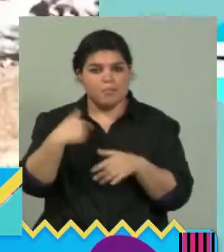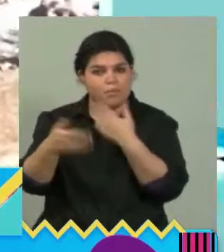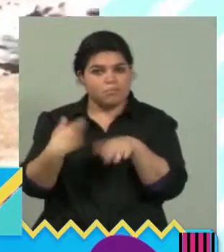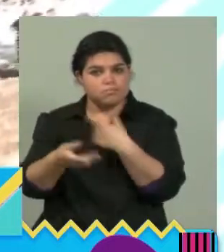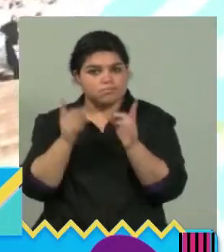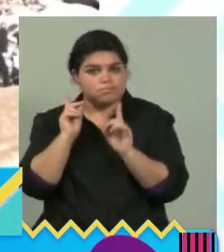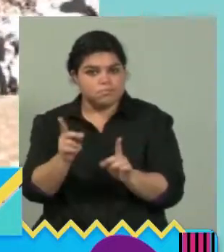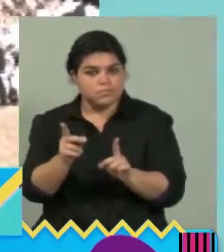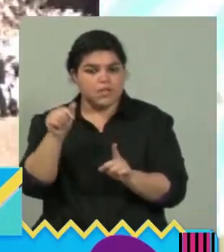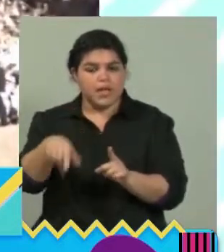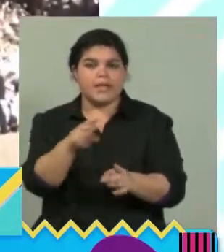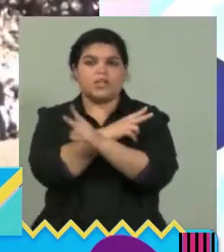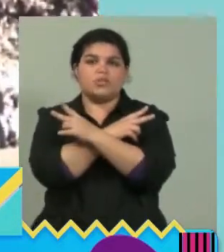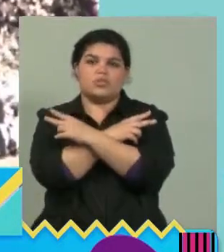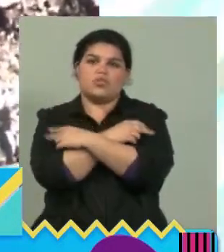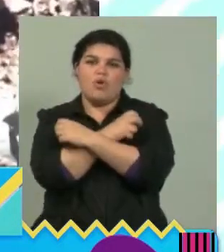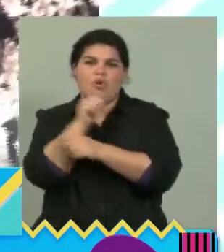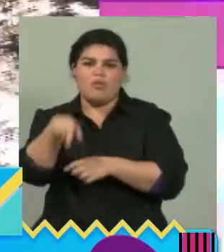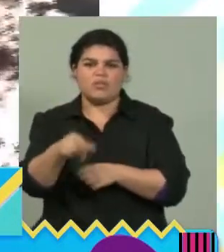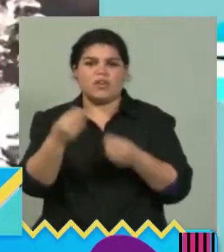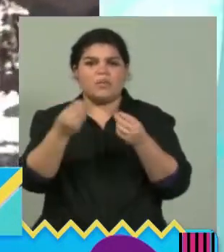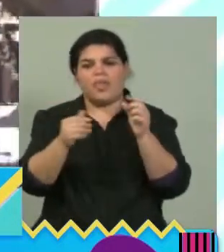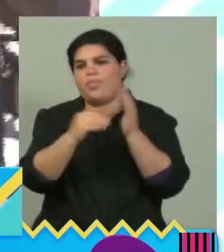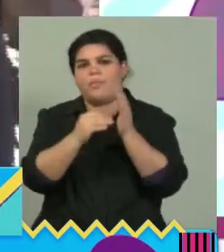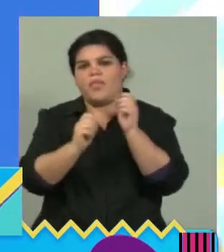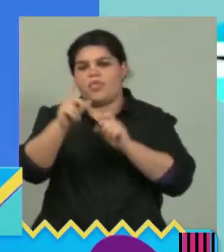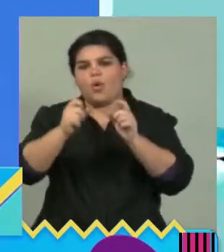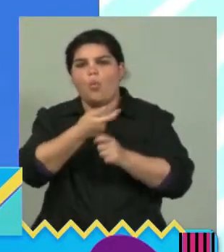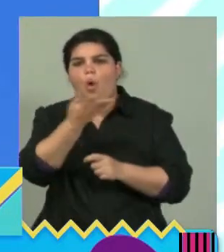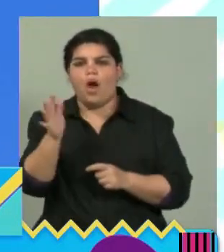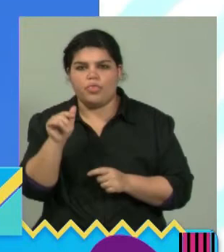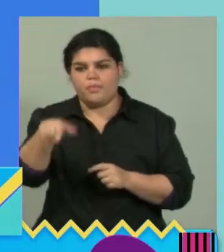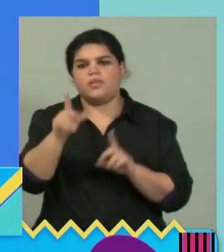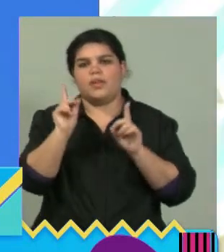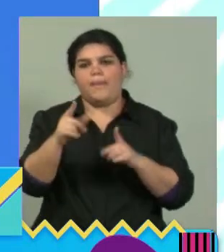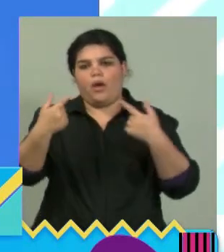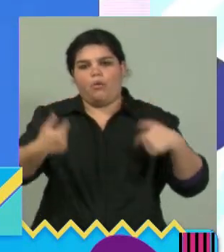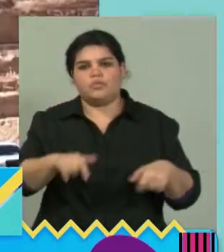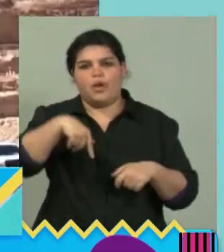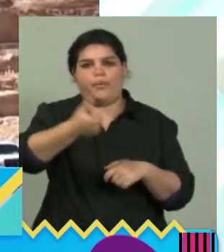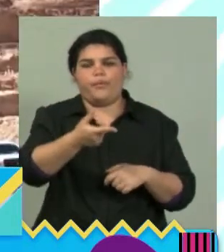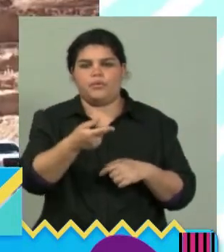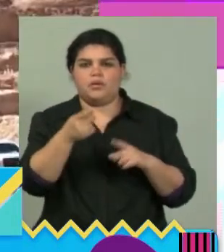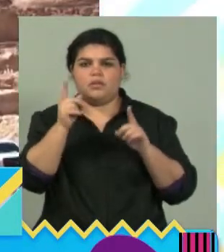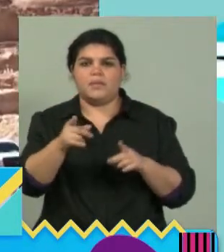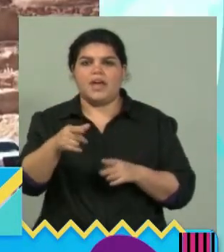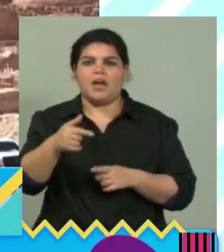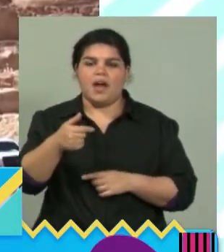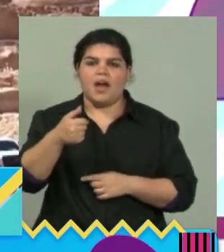obviamente será su toxicidad más o menos, sus concentraciones y demás, claro. Pero se usan para otras actividades económicas. El ácido